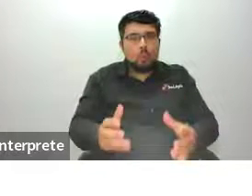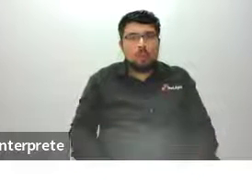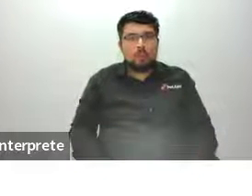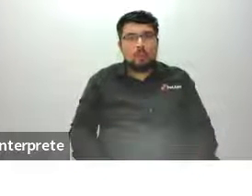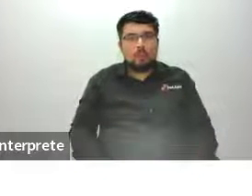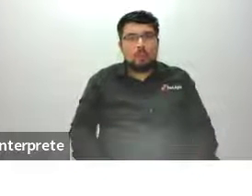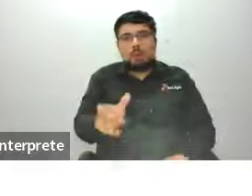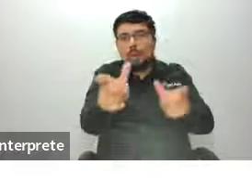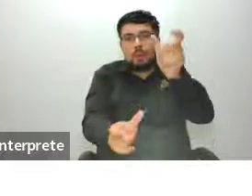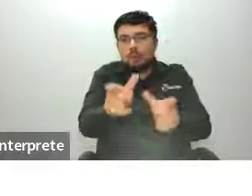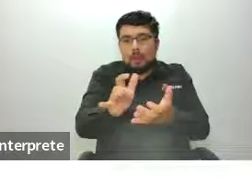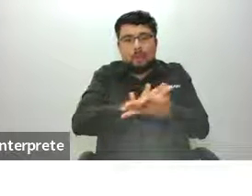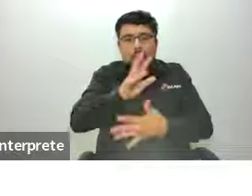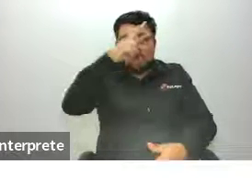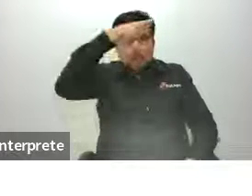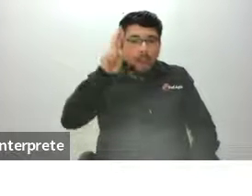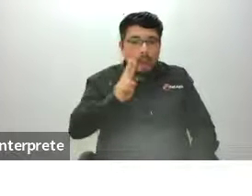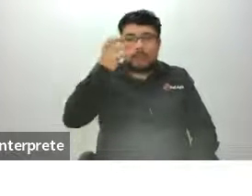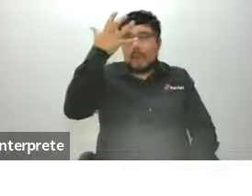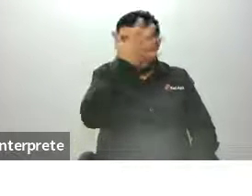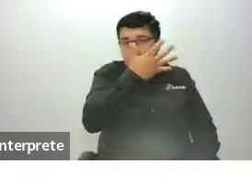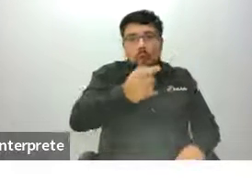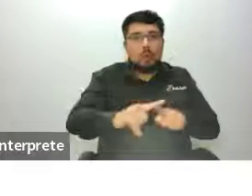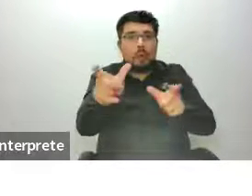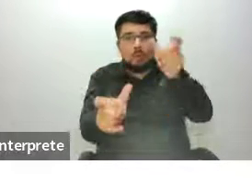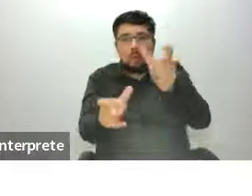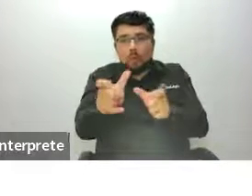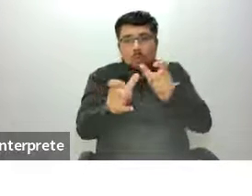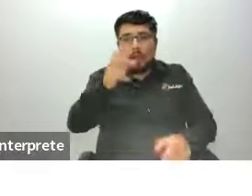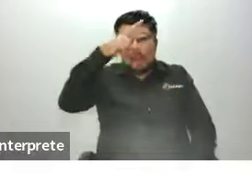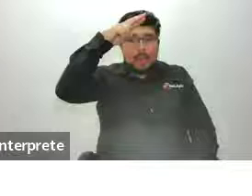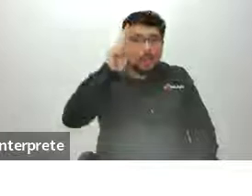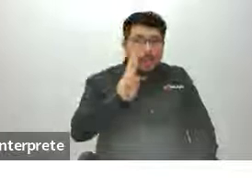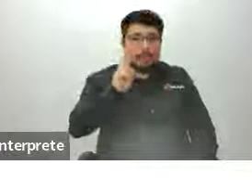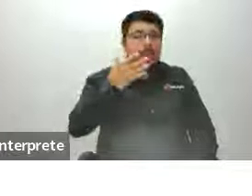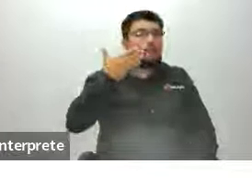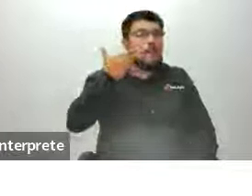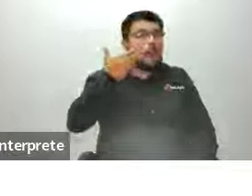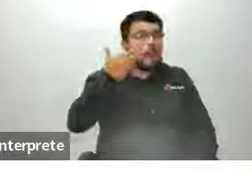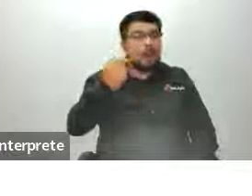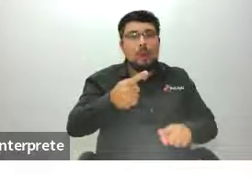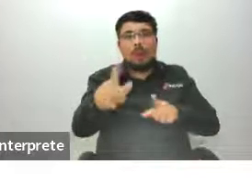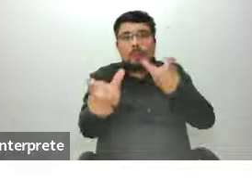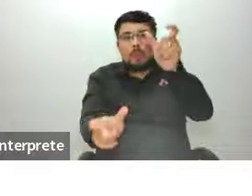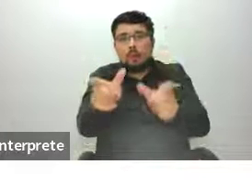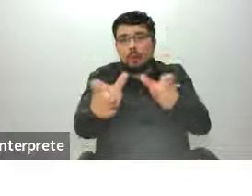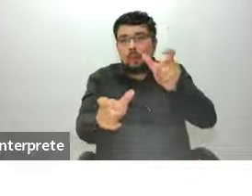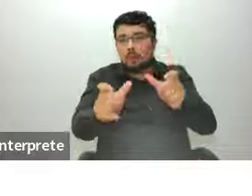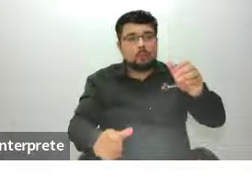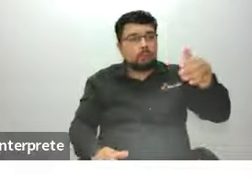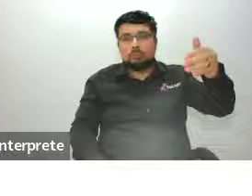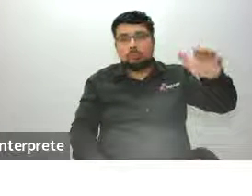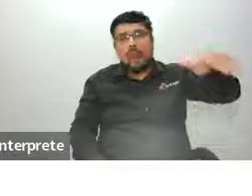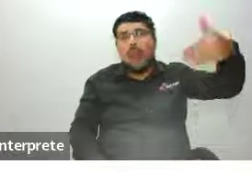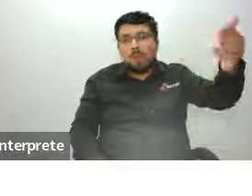raza negra, por ejemplo, personas con razas más blancas, personas orientales,